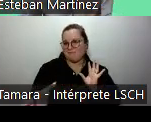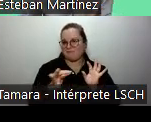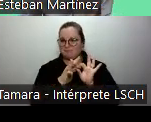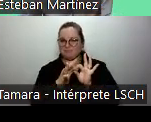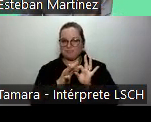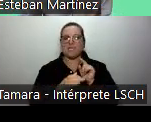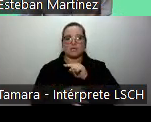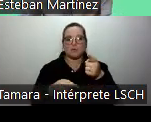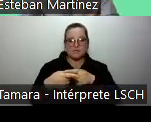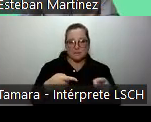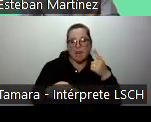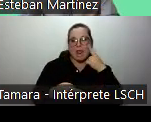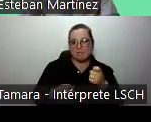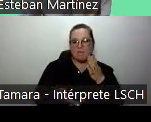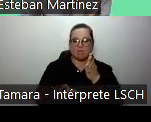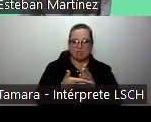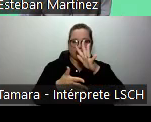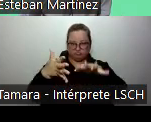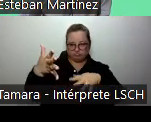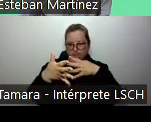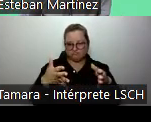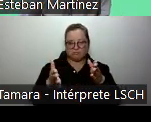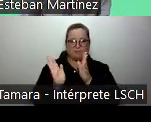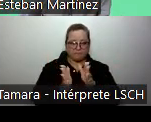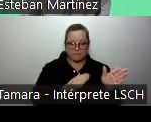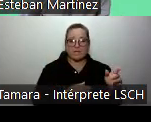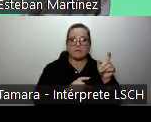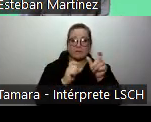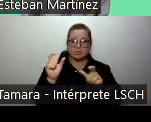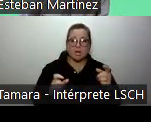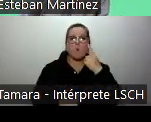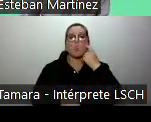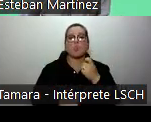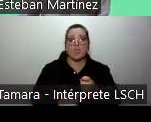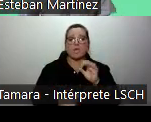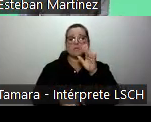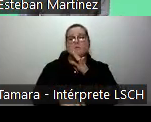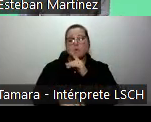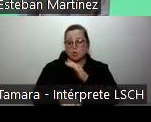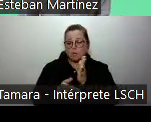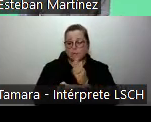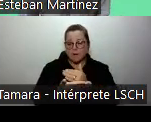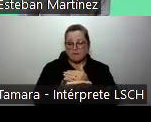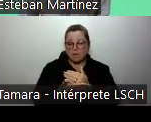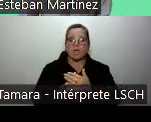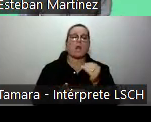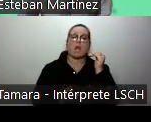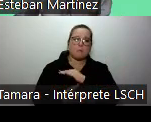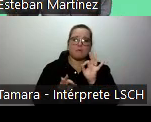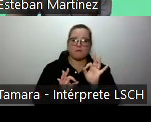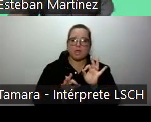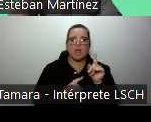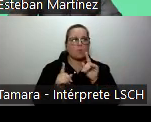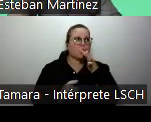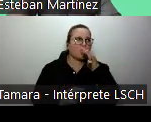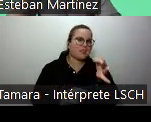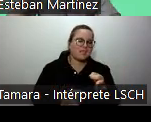tu semana y tu día de manera simple ya hay gente que planificando su día Solamente por 5 minutos es suficiente hay un dicho por ahí